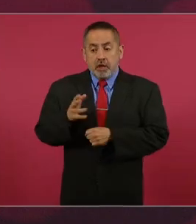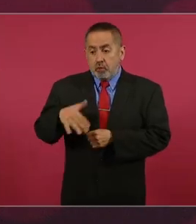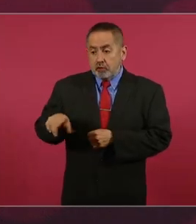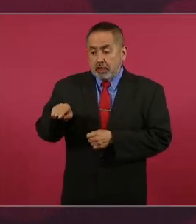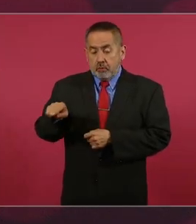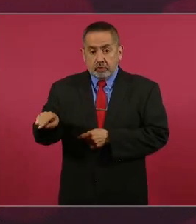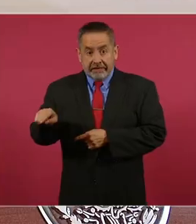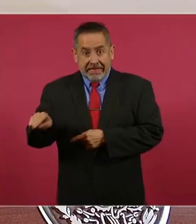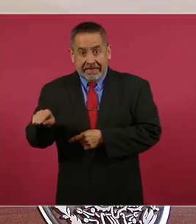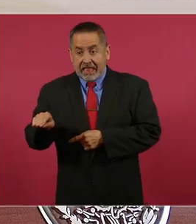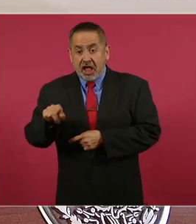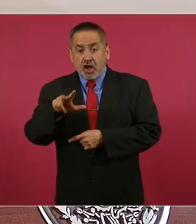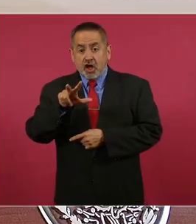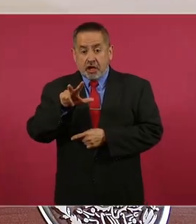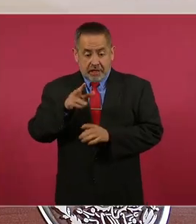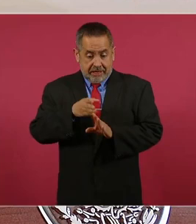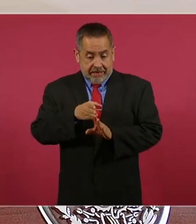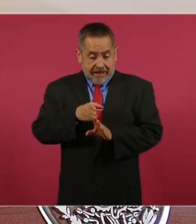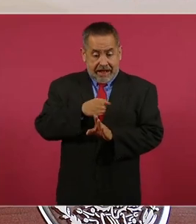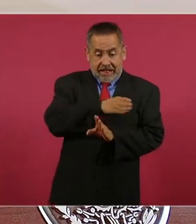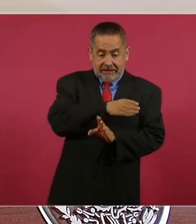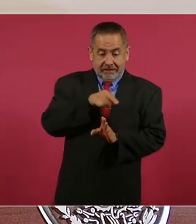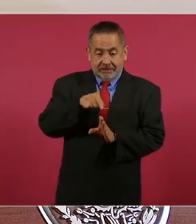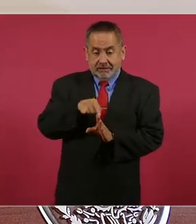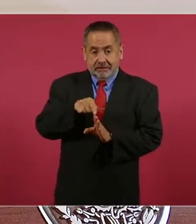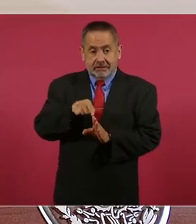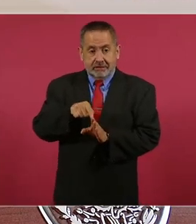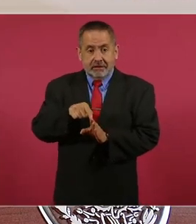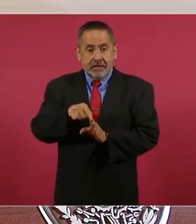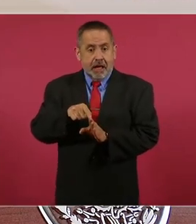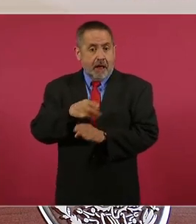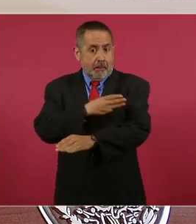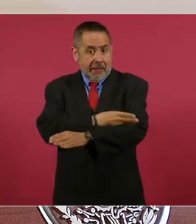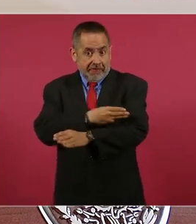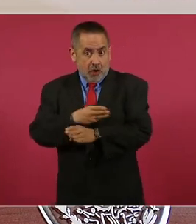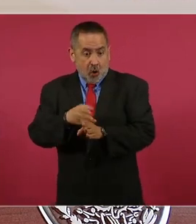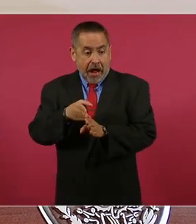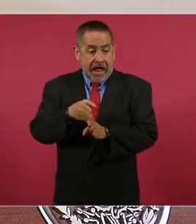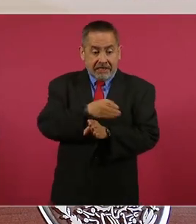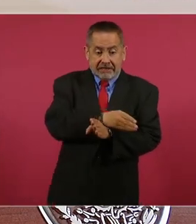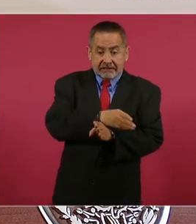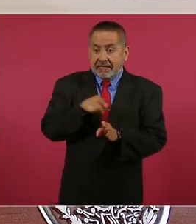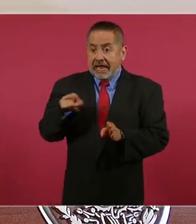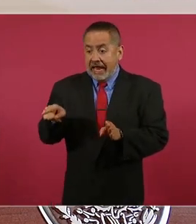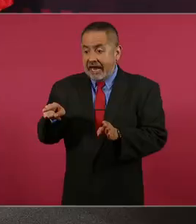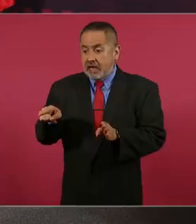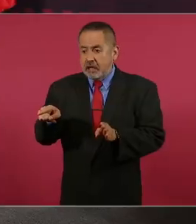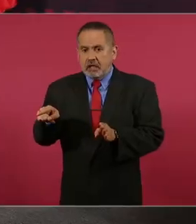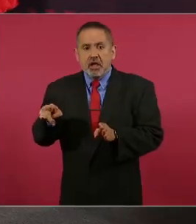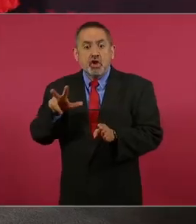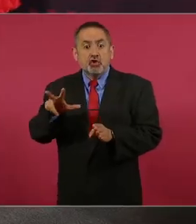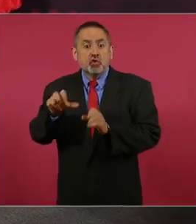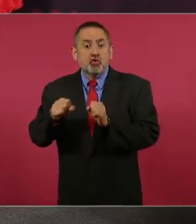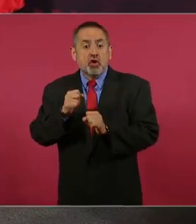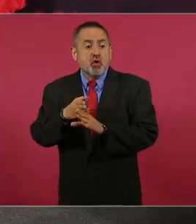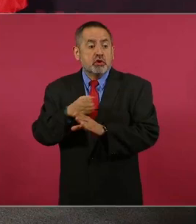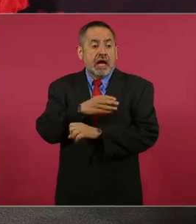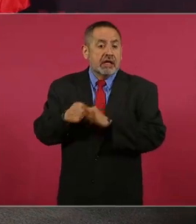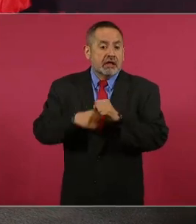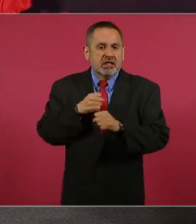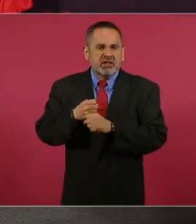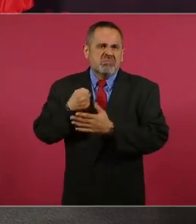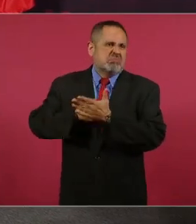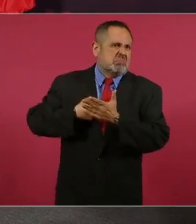antes que lo hiciera Francisco I. Madero. Se llama Catarino